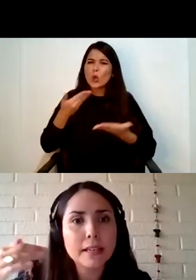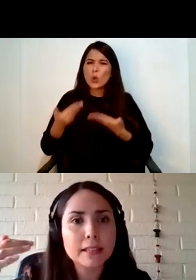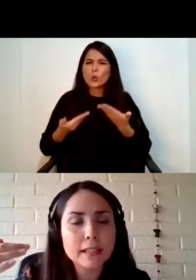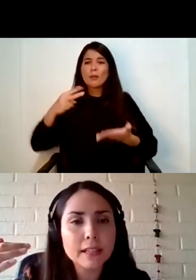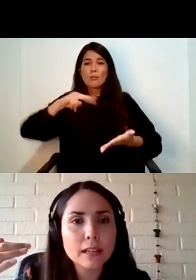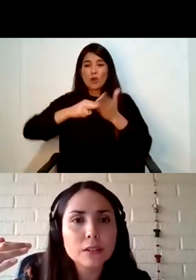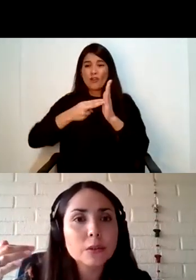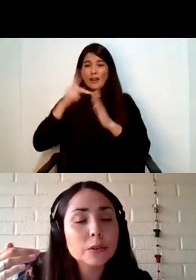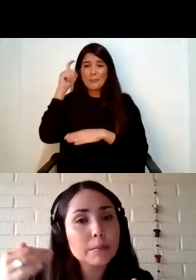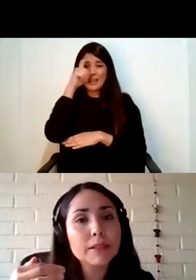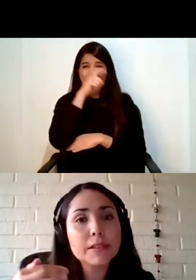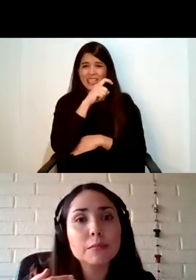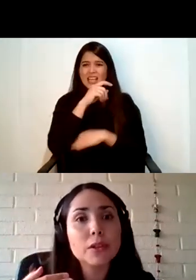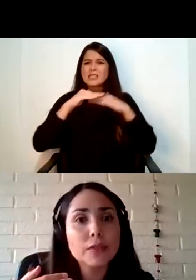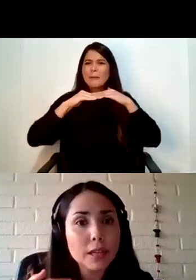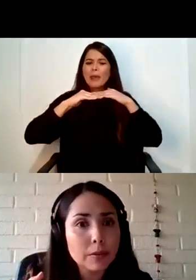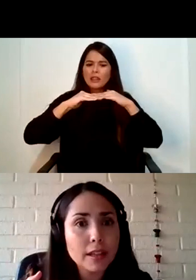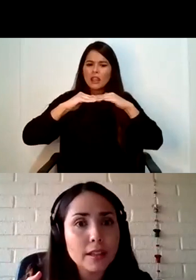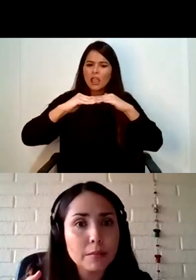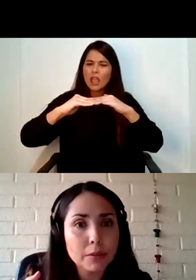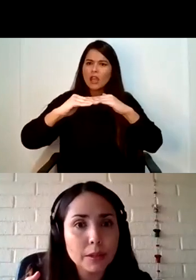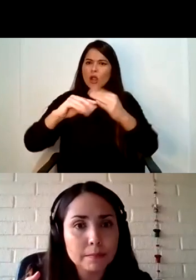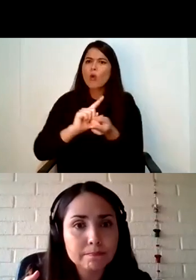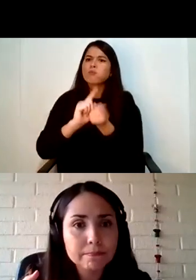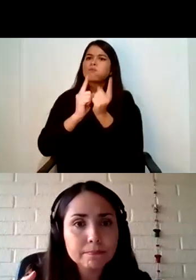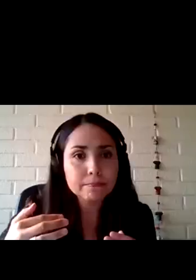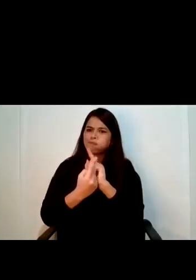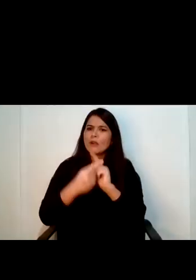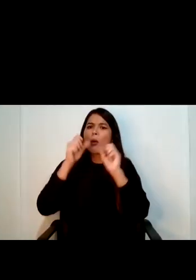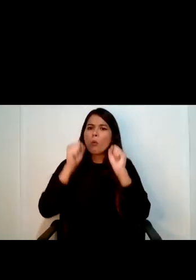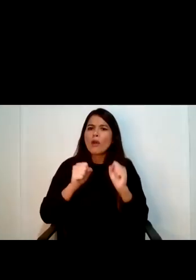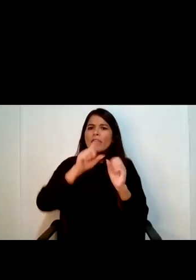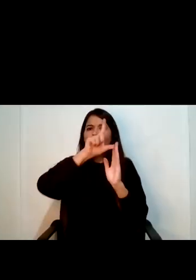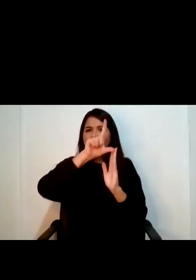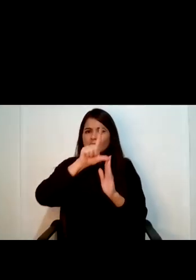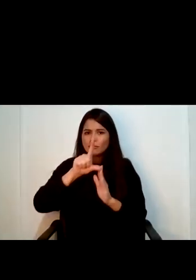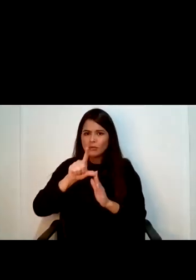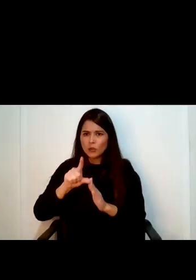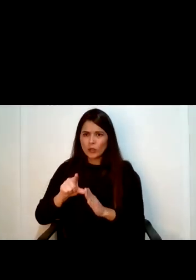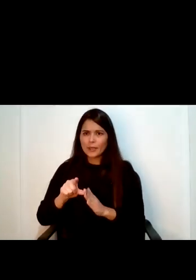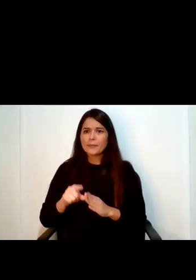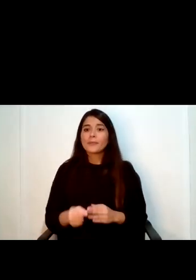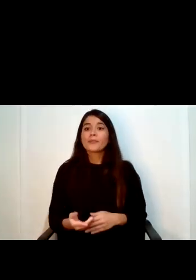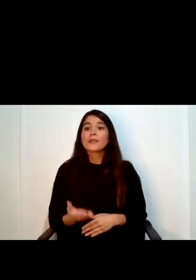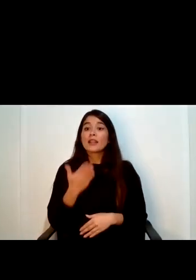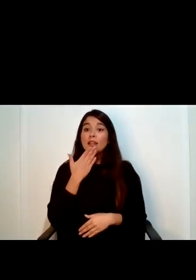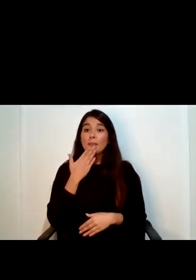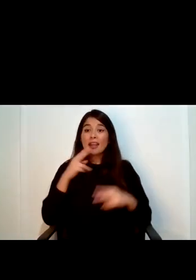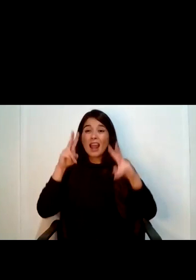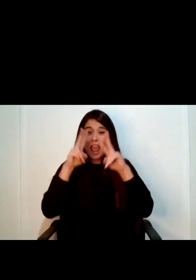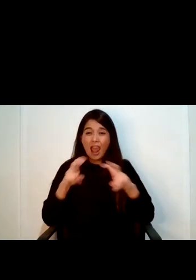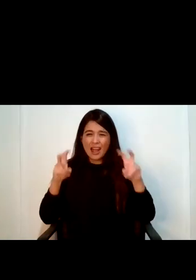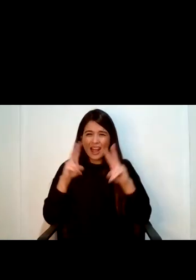se mantenga o también se modifique y pueda disminuir. También el análisis